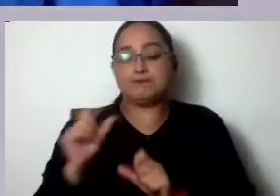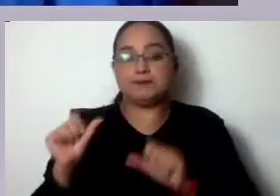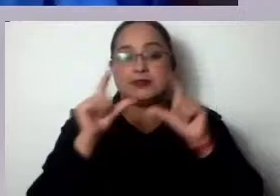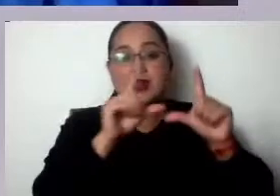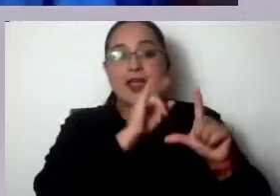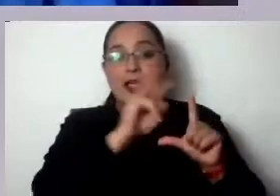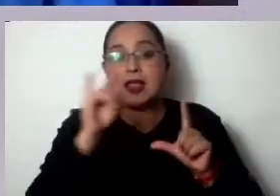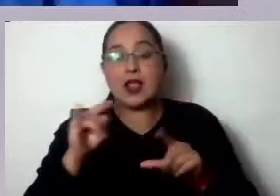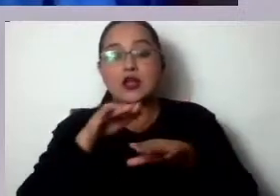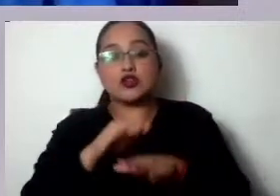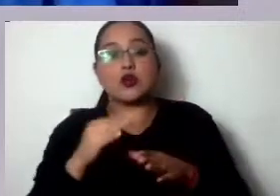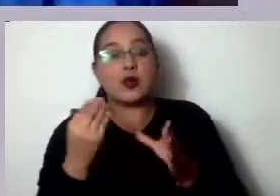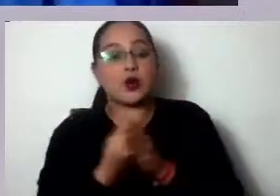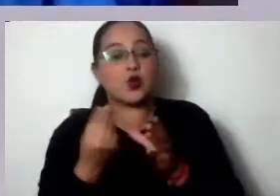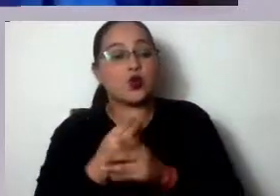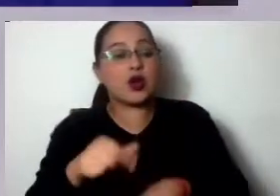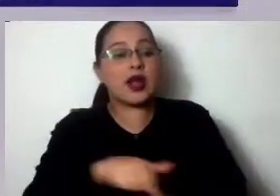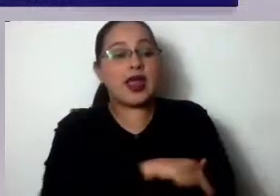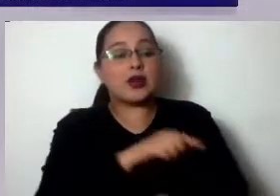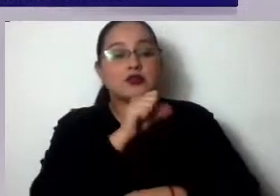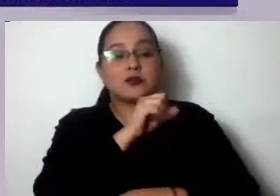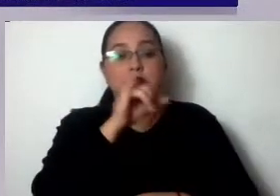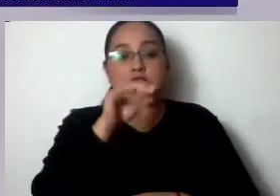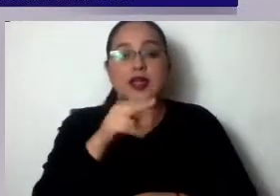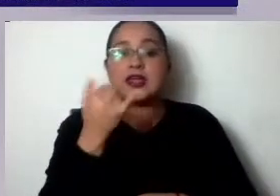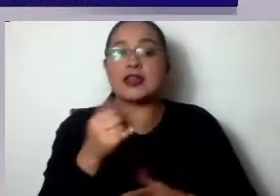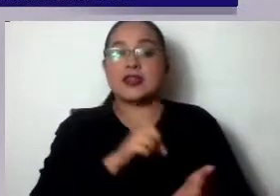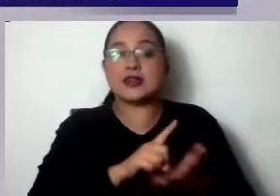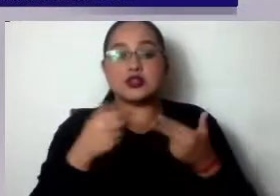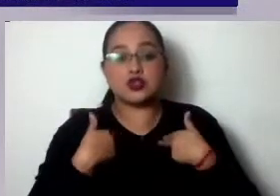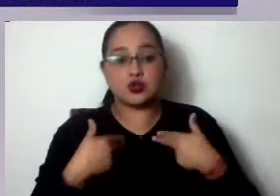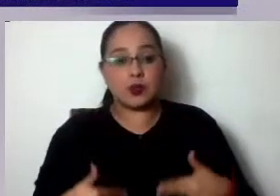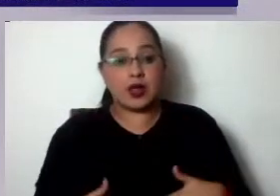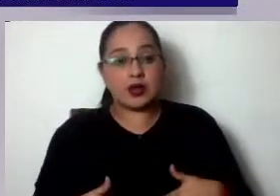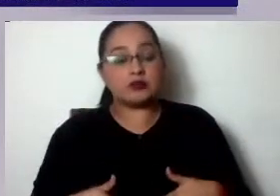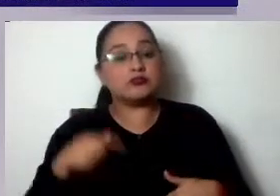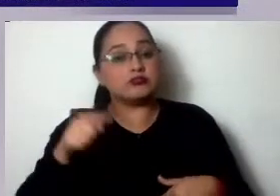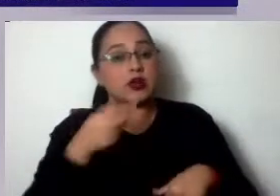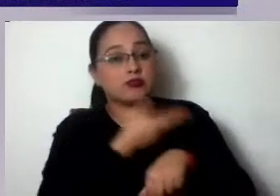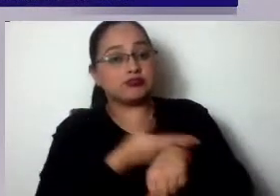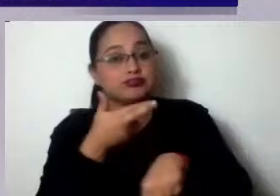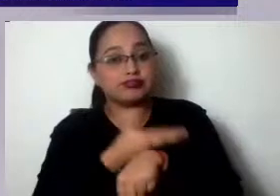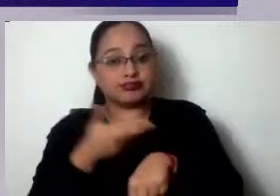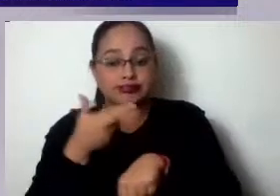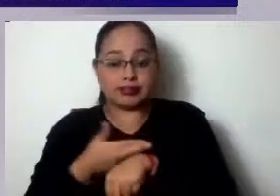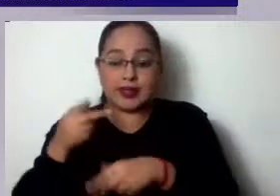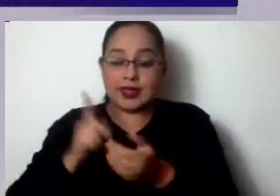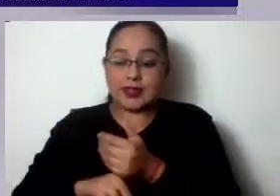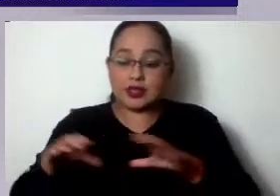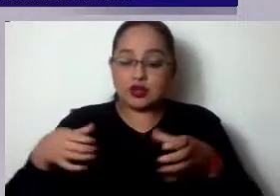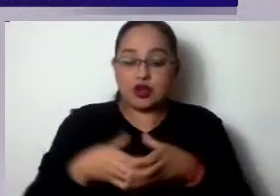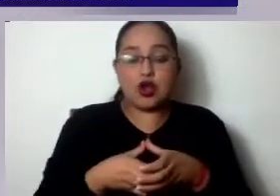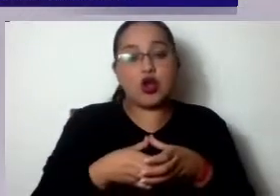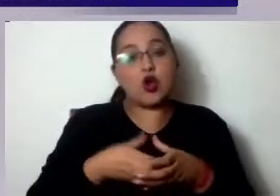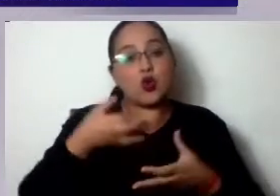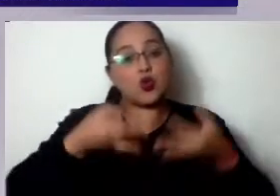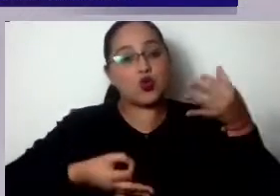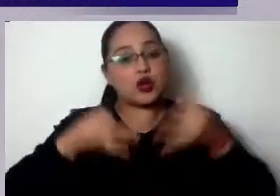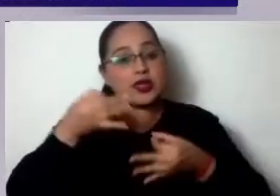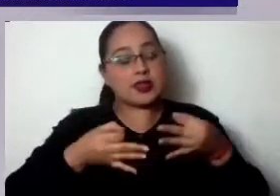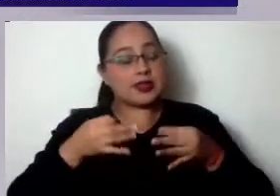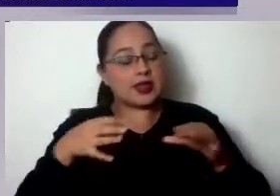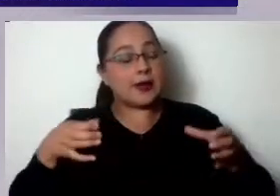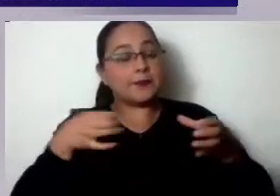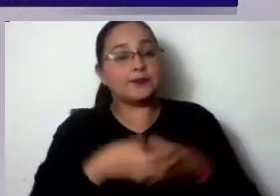diplomado la suprema corte y los derechos humanos ha organizado las casas de la cultura jurídica y hoy la conferencia